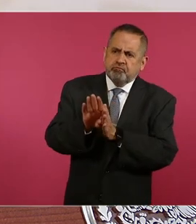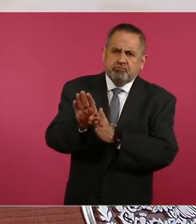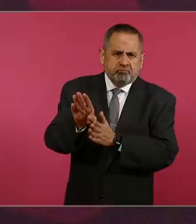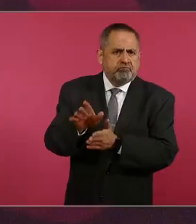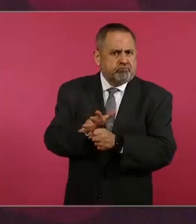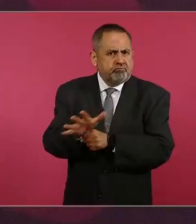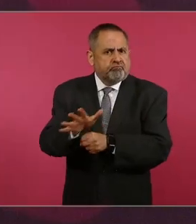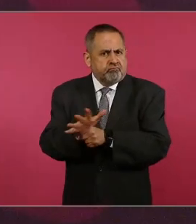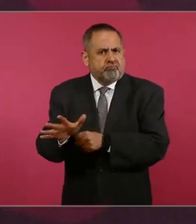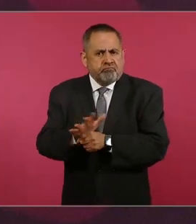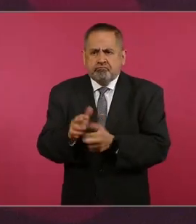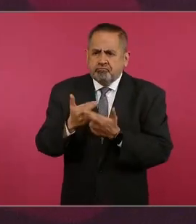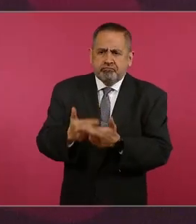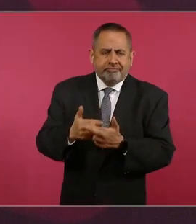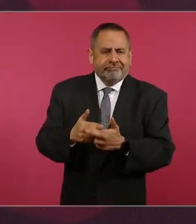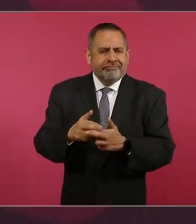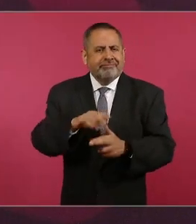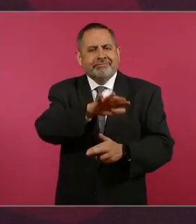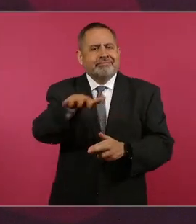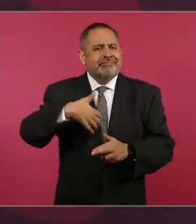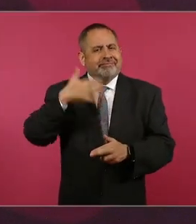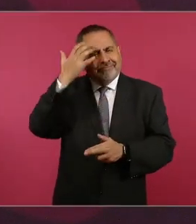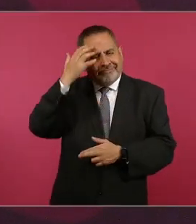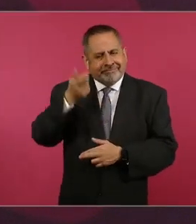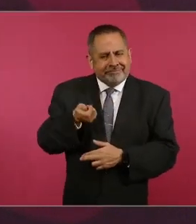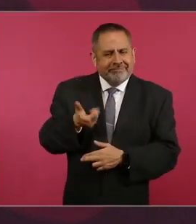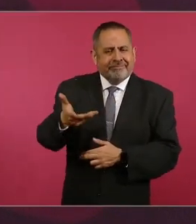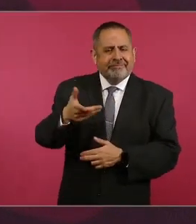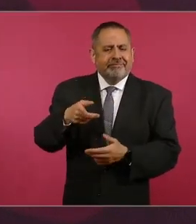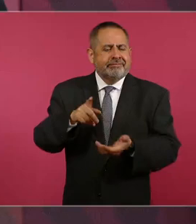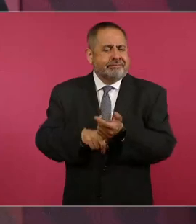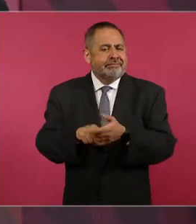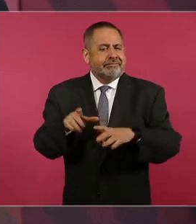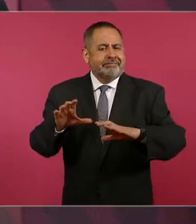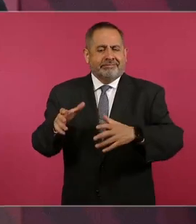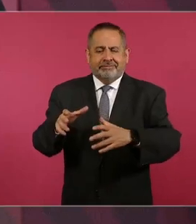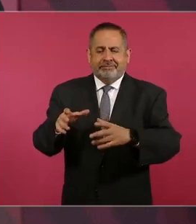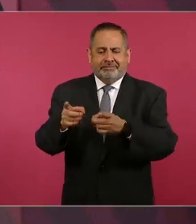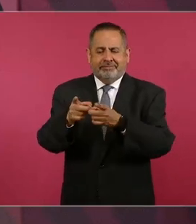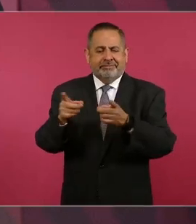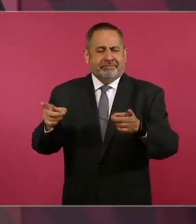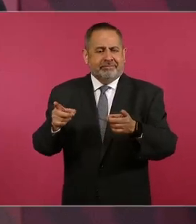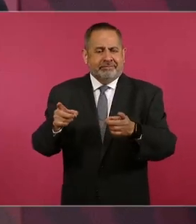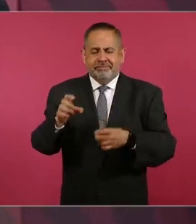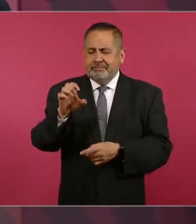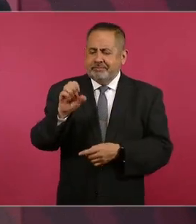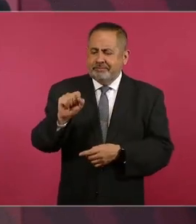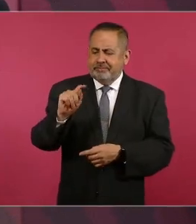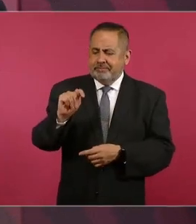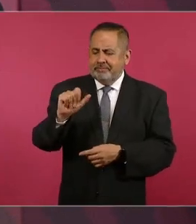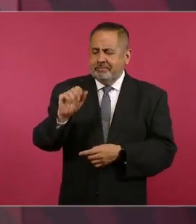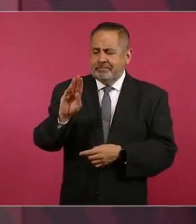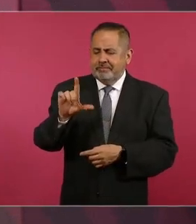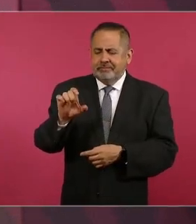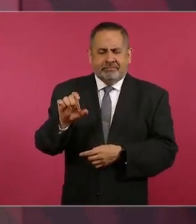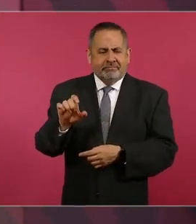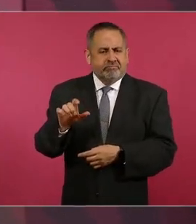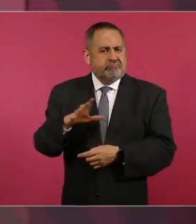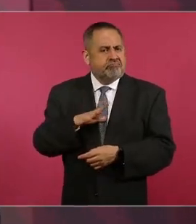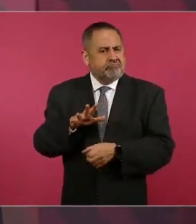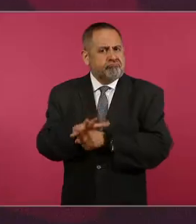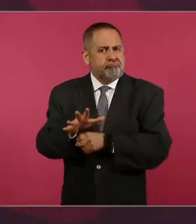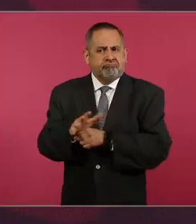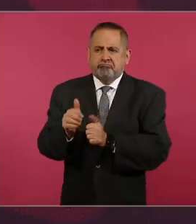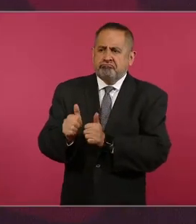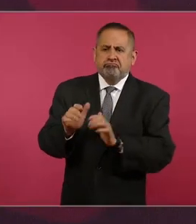lo que se conoció como desarrollo estabilizador. Estamos